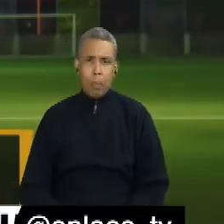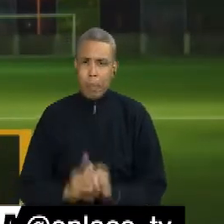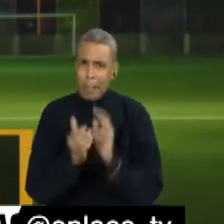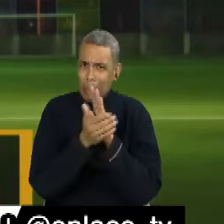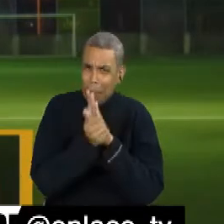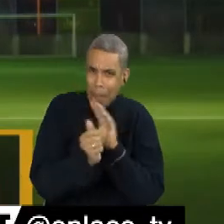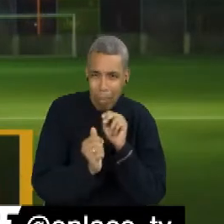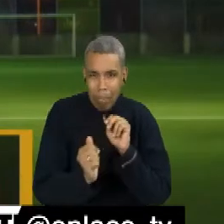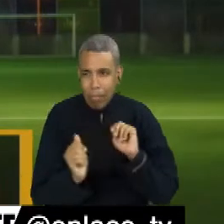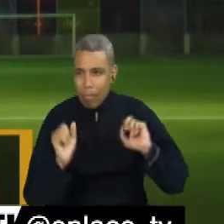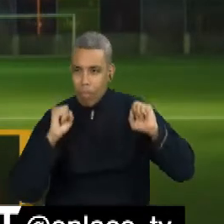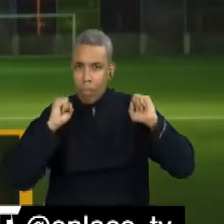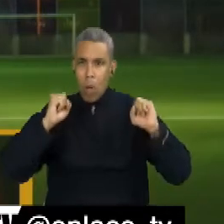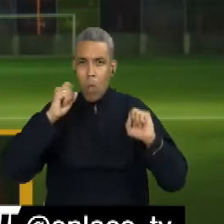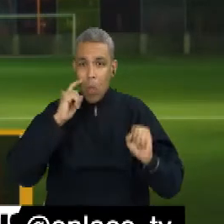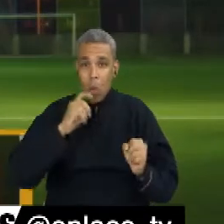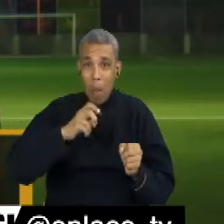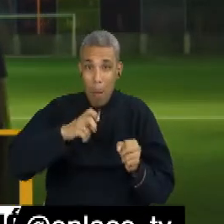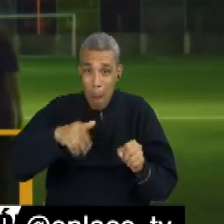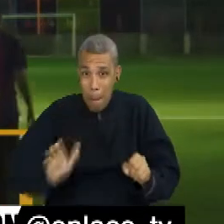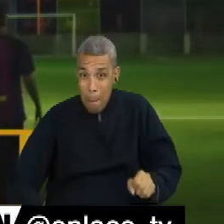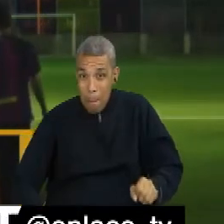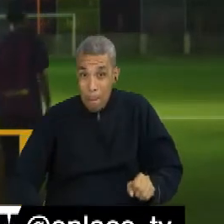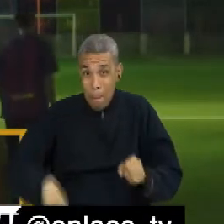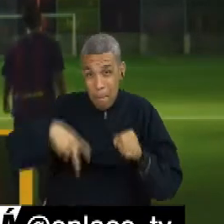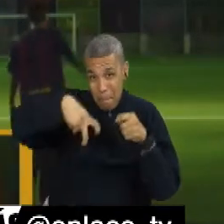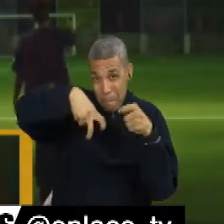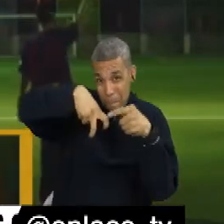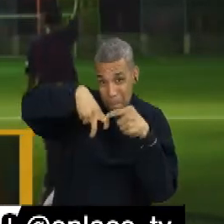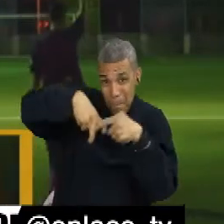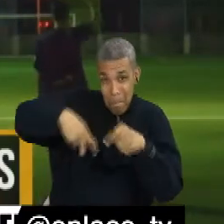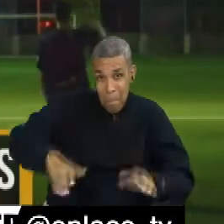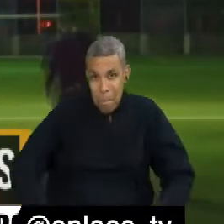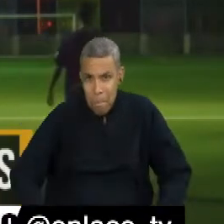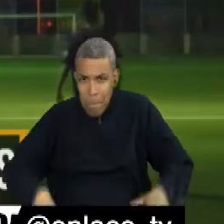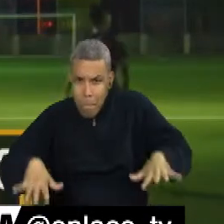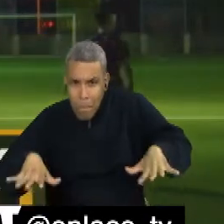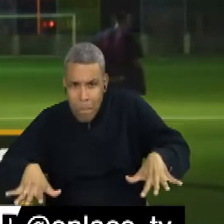pierna. Es muy importante el trabajo de saque